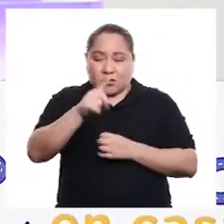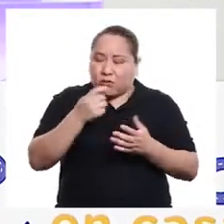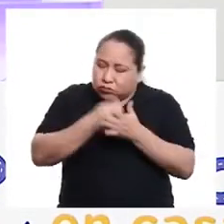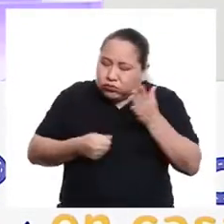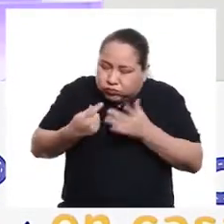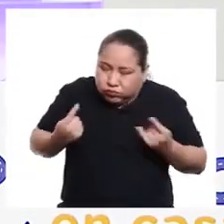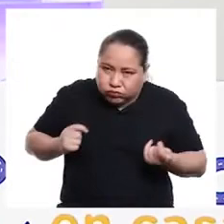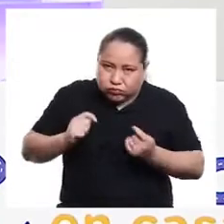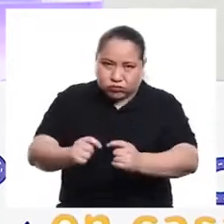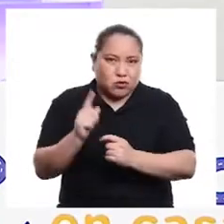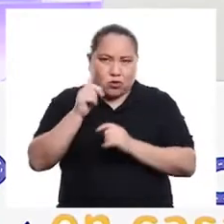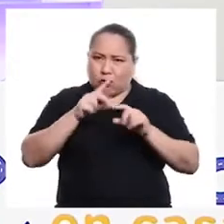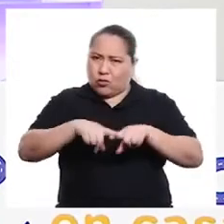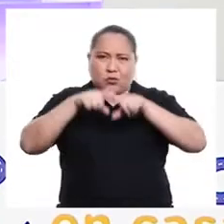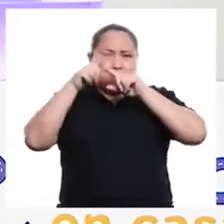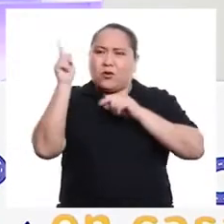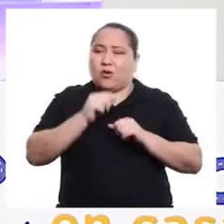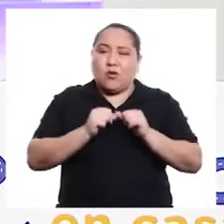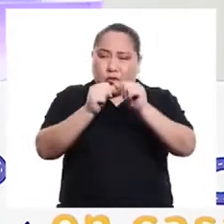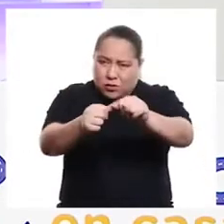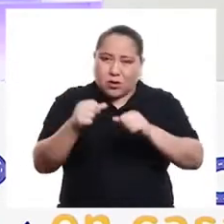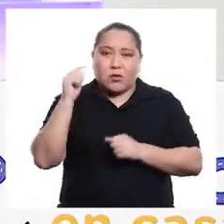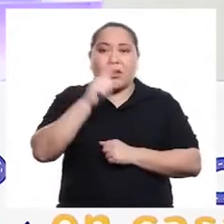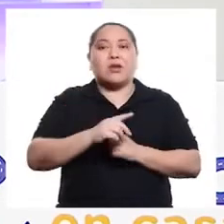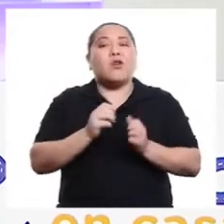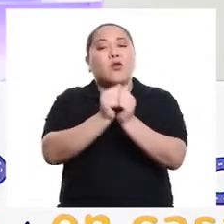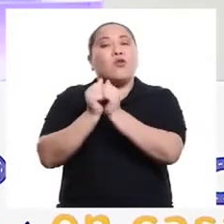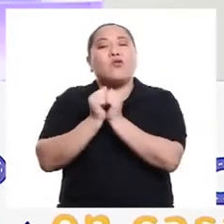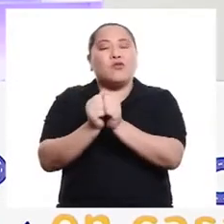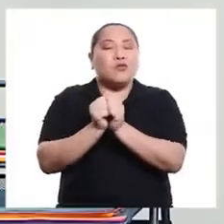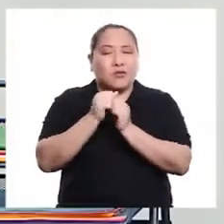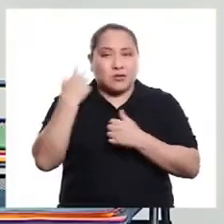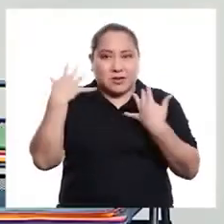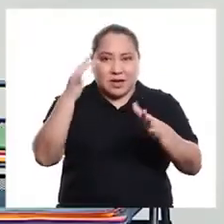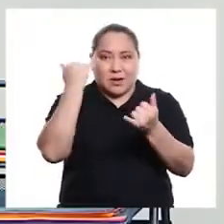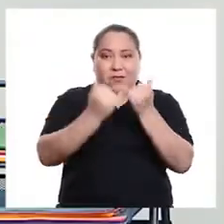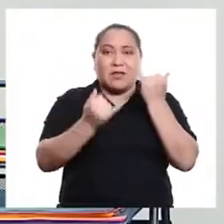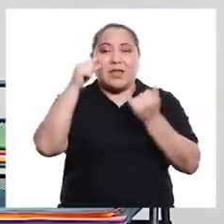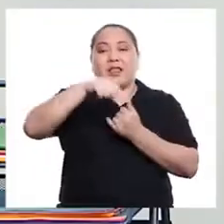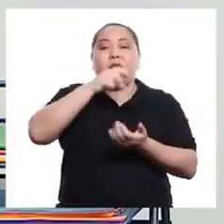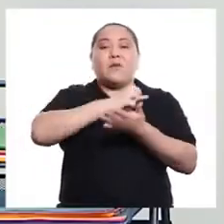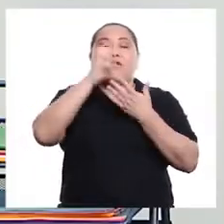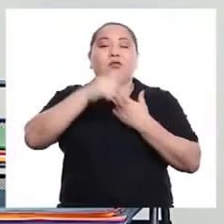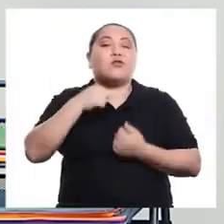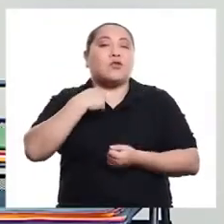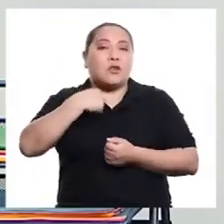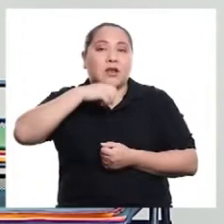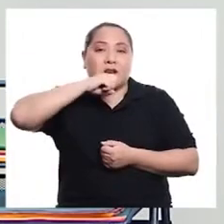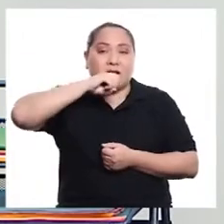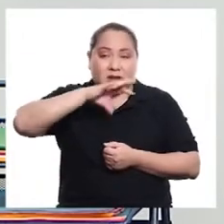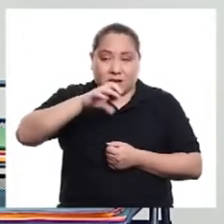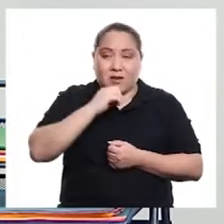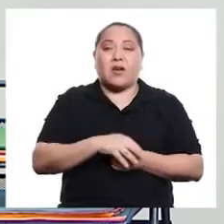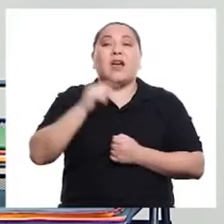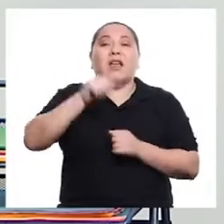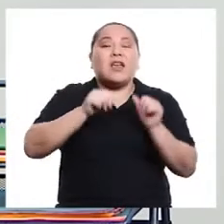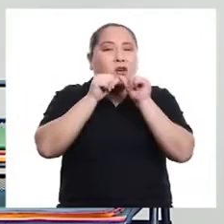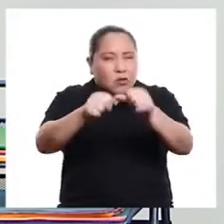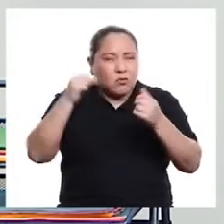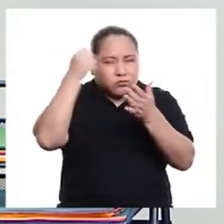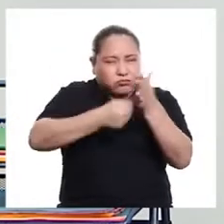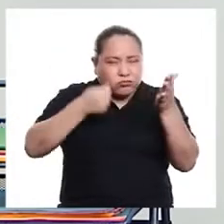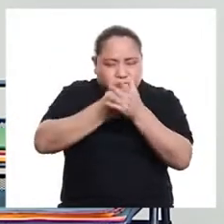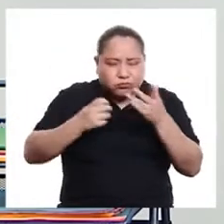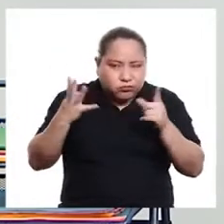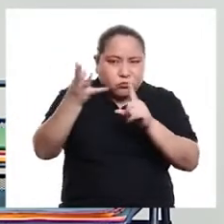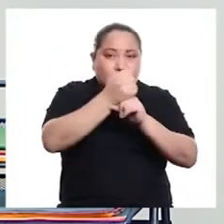rinde, la promo imparable. Sigamos aprendiendo juntas y juntos. Ya hemos llegado al final del programa y les recuerdo que seguimos en